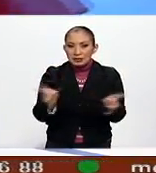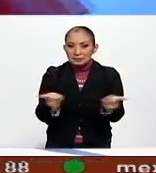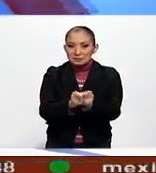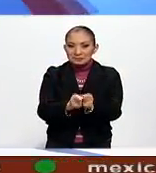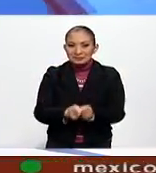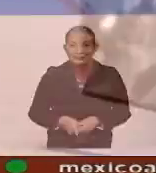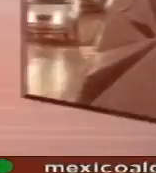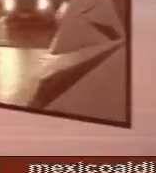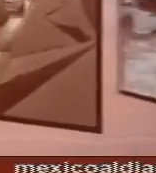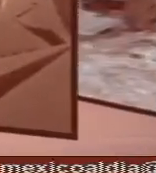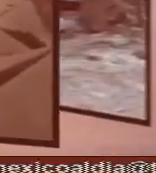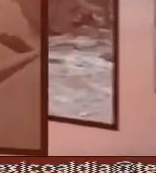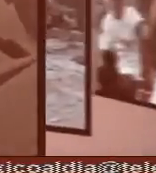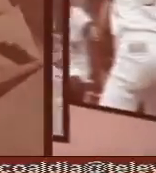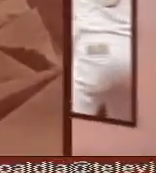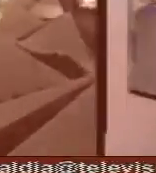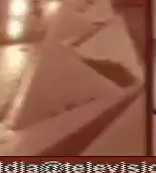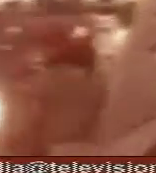resumen.